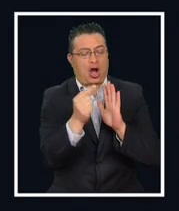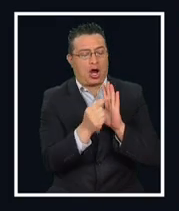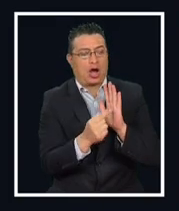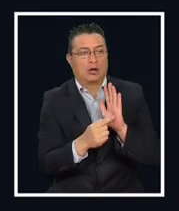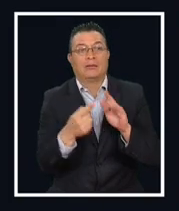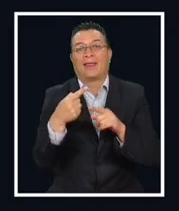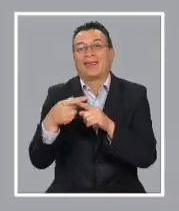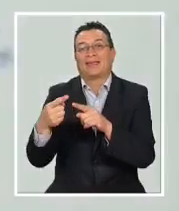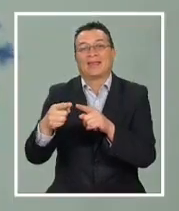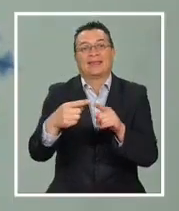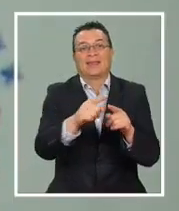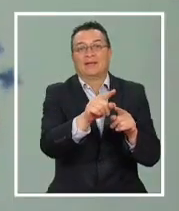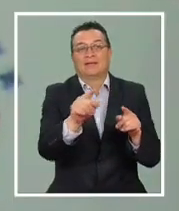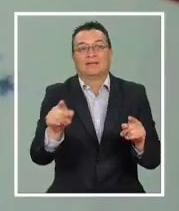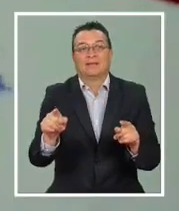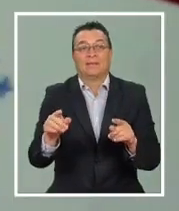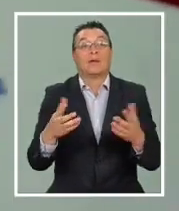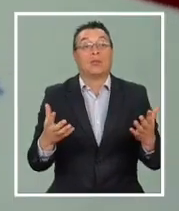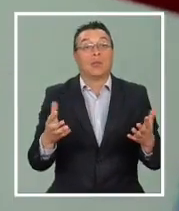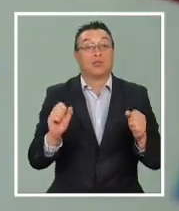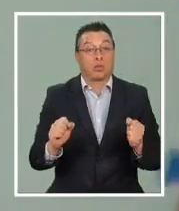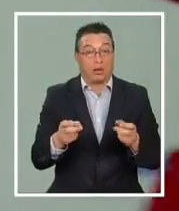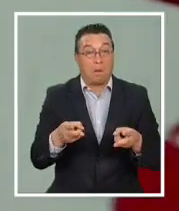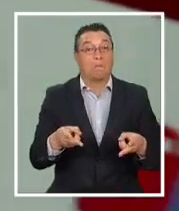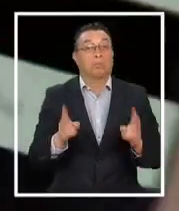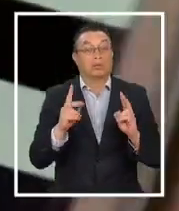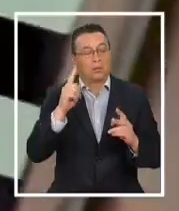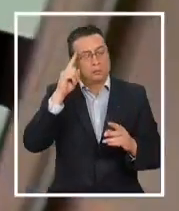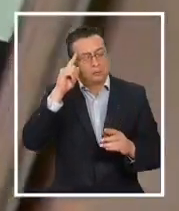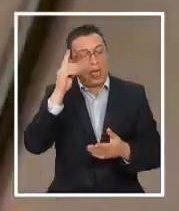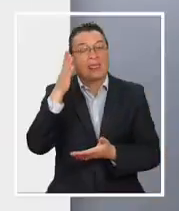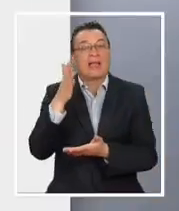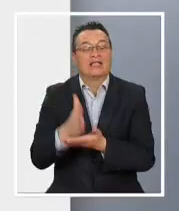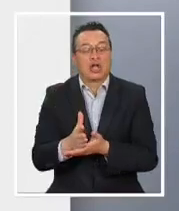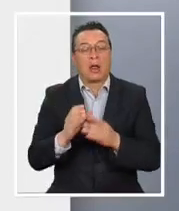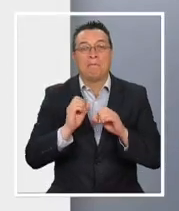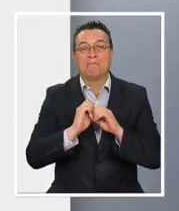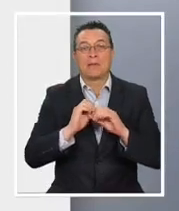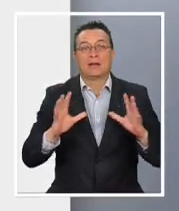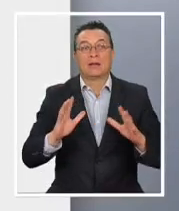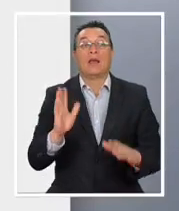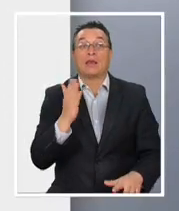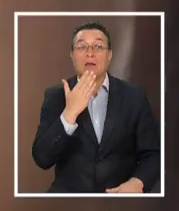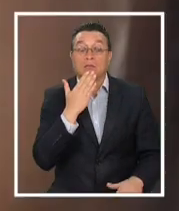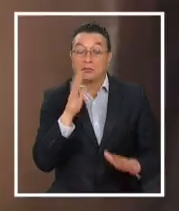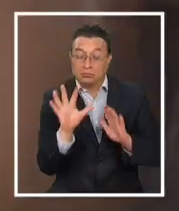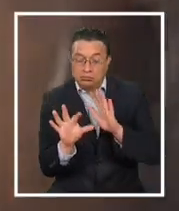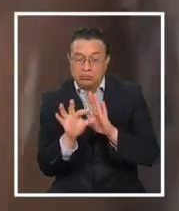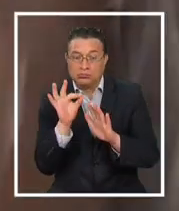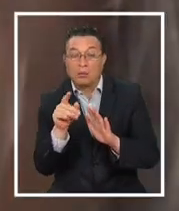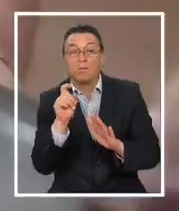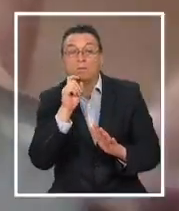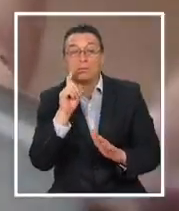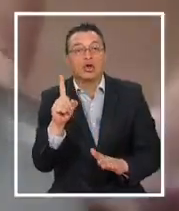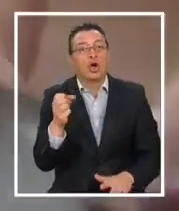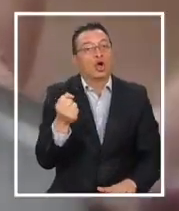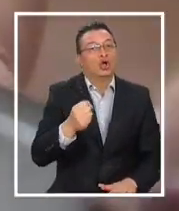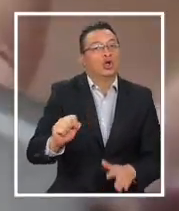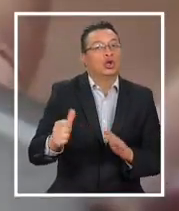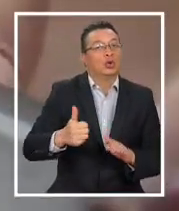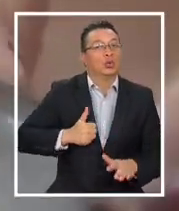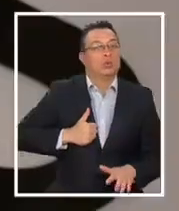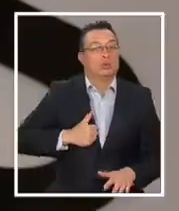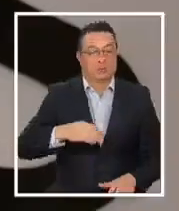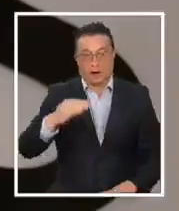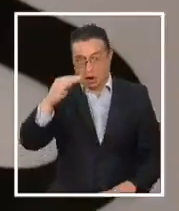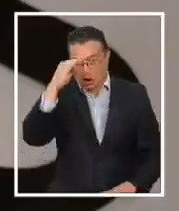distintos retails. Opciones que le permitirán tomar una mejor decisión y también descubrir a quienes no cumplen. La